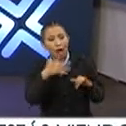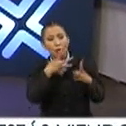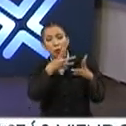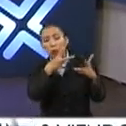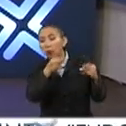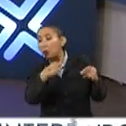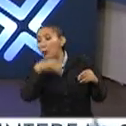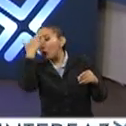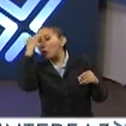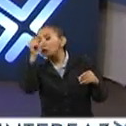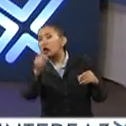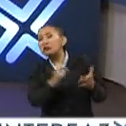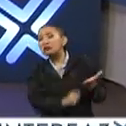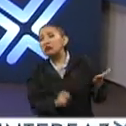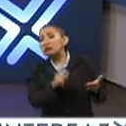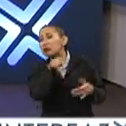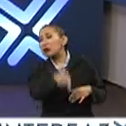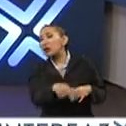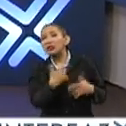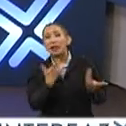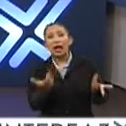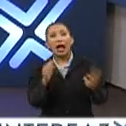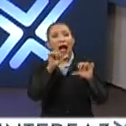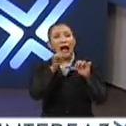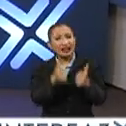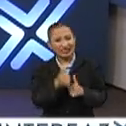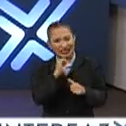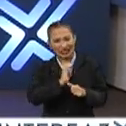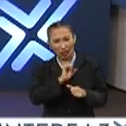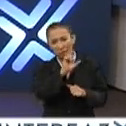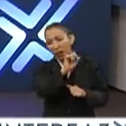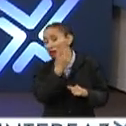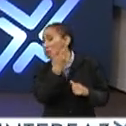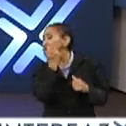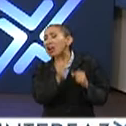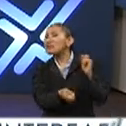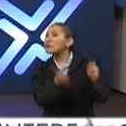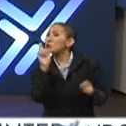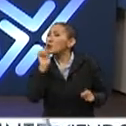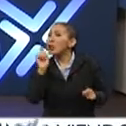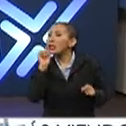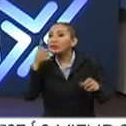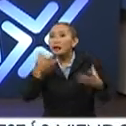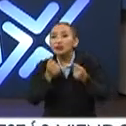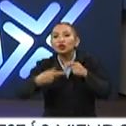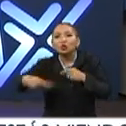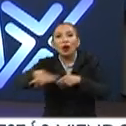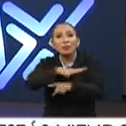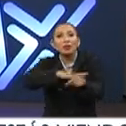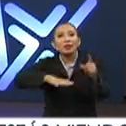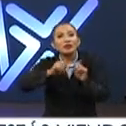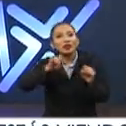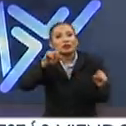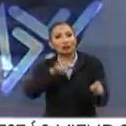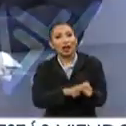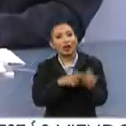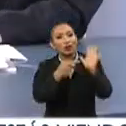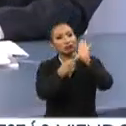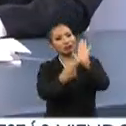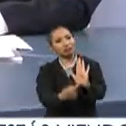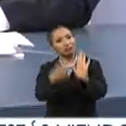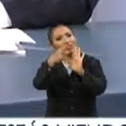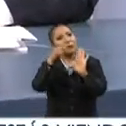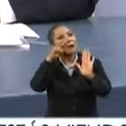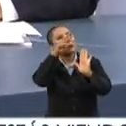borrada, ¿no? en la escritura de la historia del arte del siglo XX y sobre todo recuperar también su ambiente social,